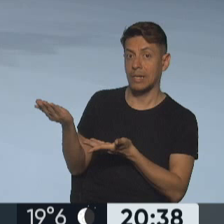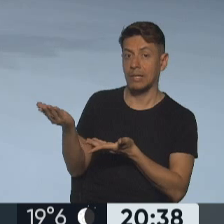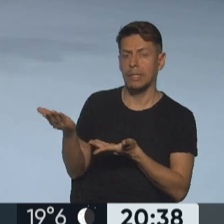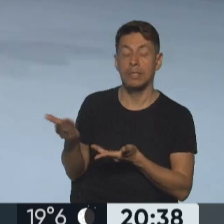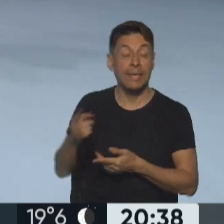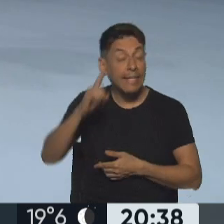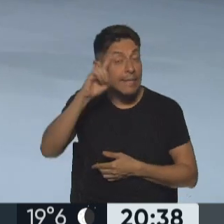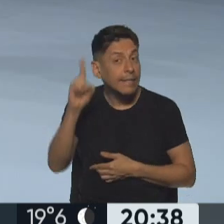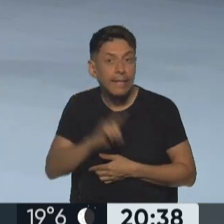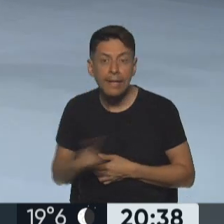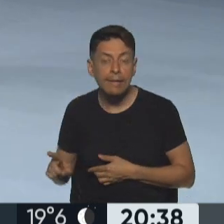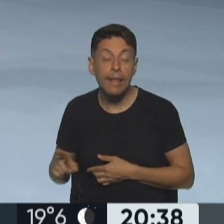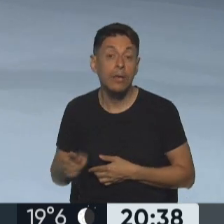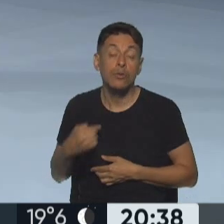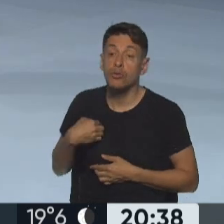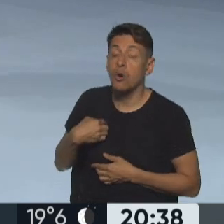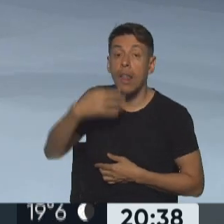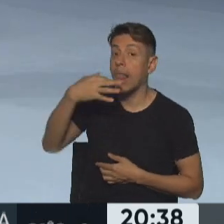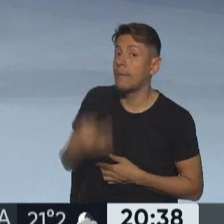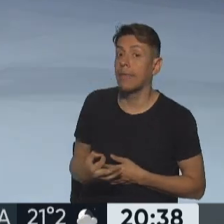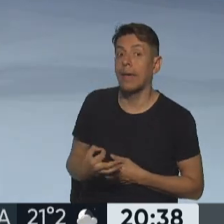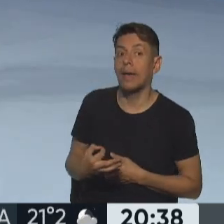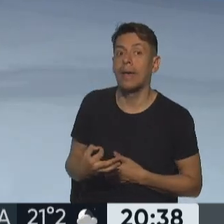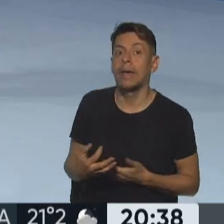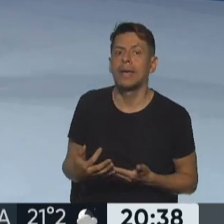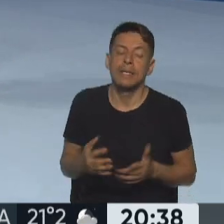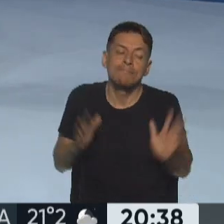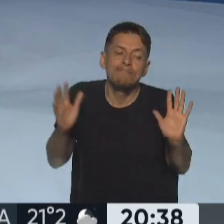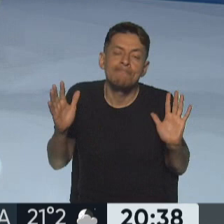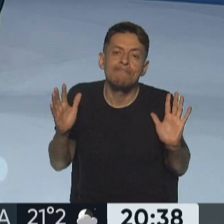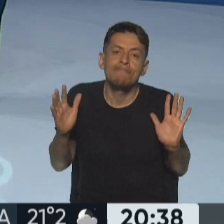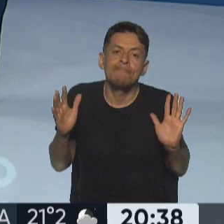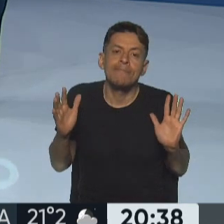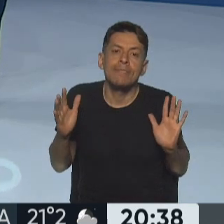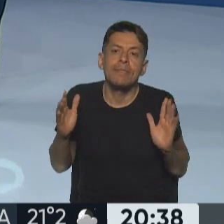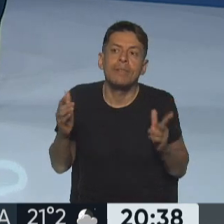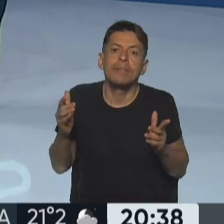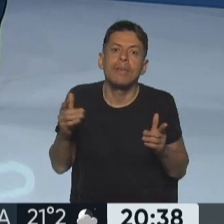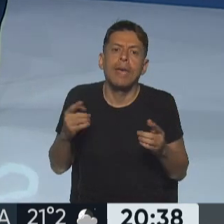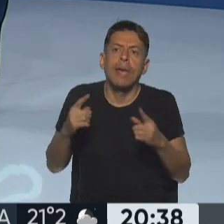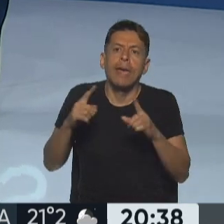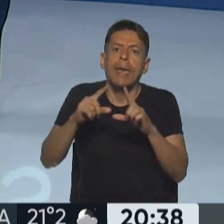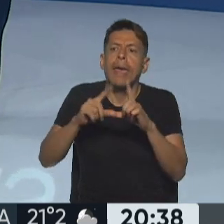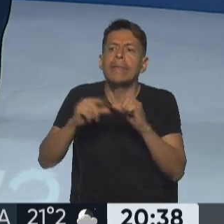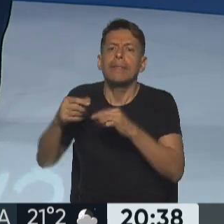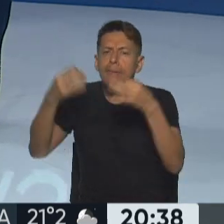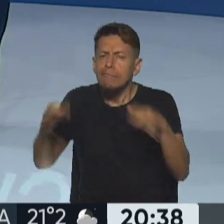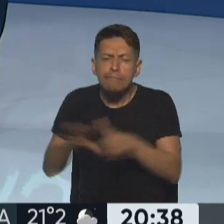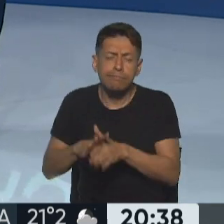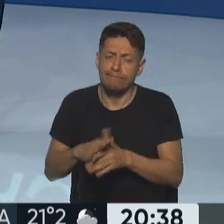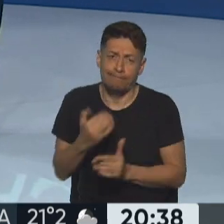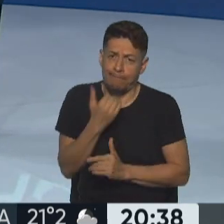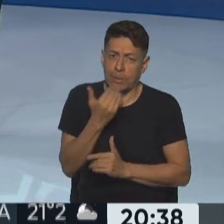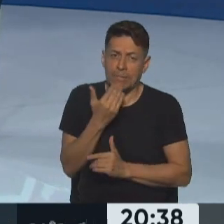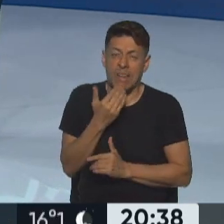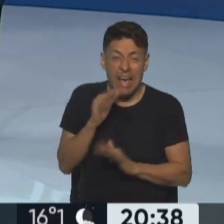verdad. Yo la verdad no quiero, porque sería meternos un dato de archivo que no tengo, no tengo la estadística precisa, pero creo que jamás sucedió lo